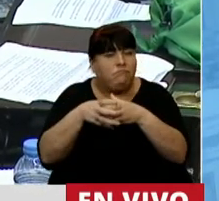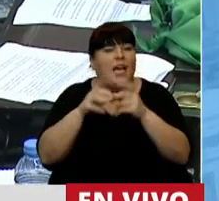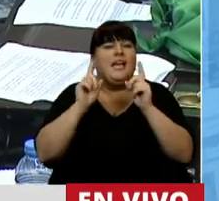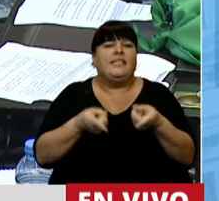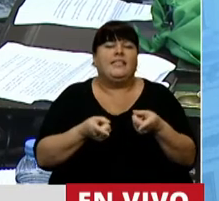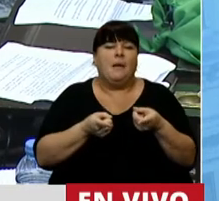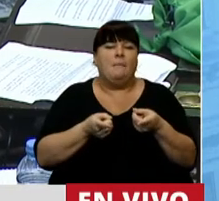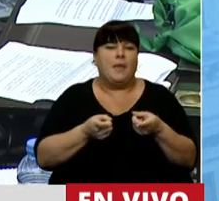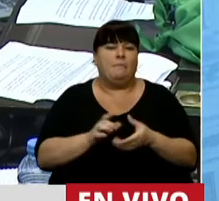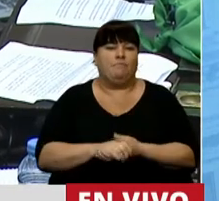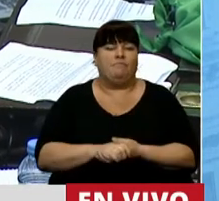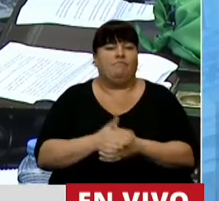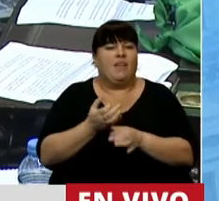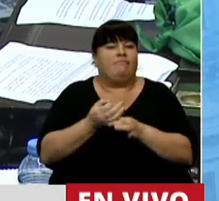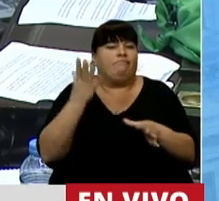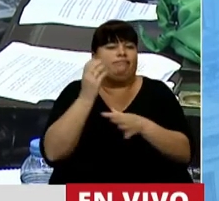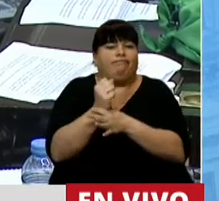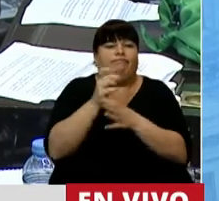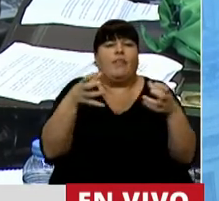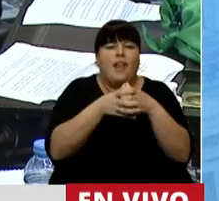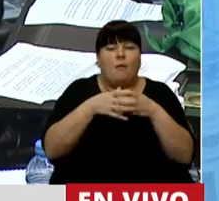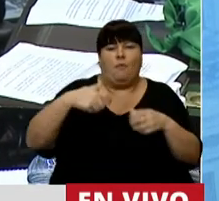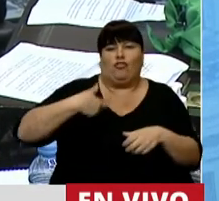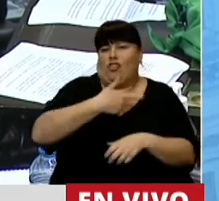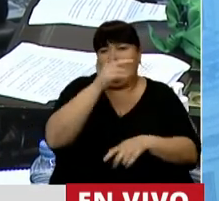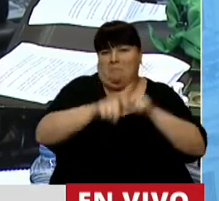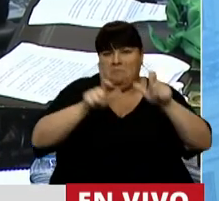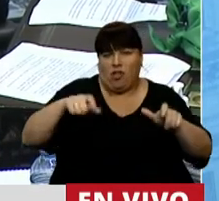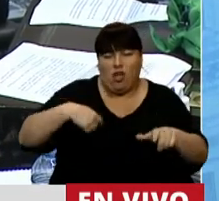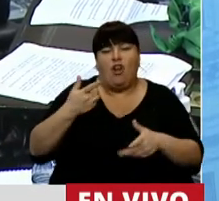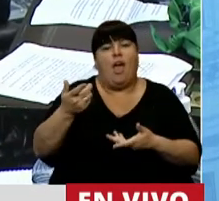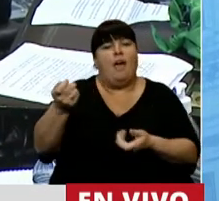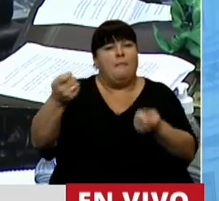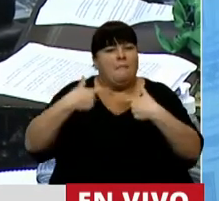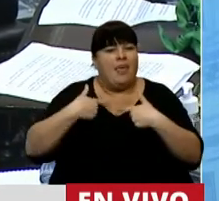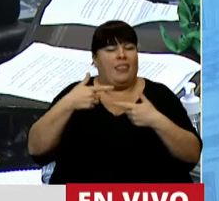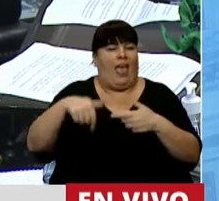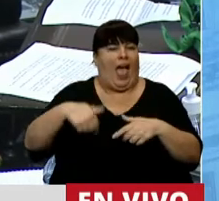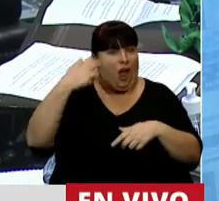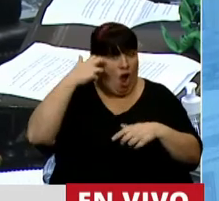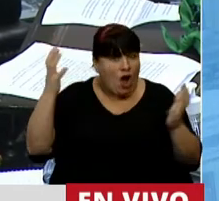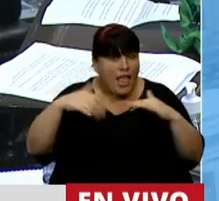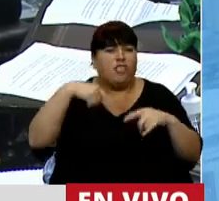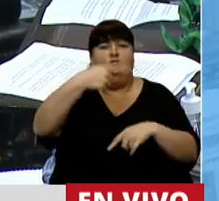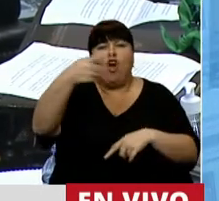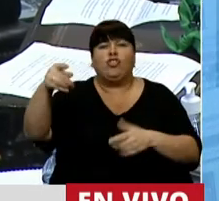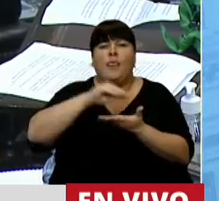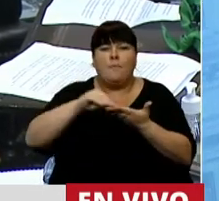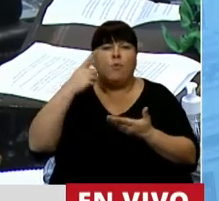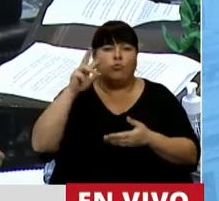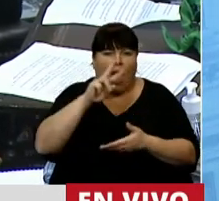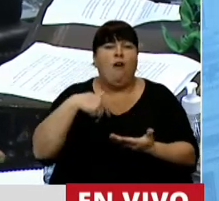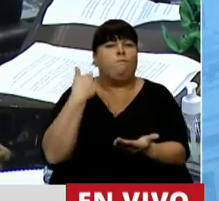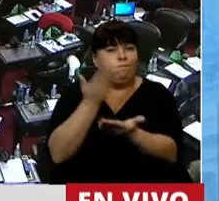a expertos de organizaciones de la sociedad civil que nos han traído a este Congreso y que con otros diputados y